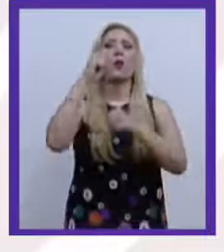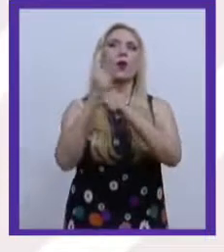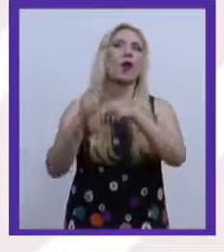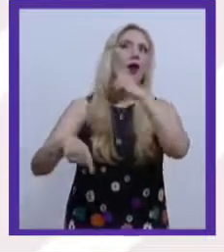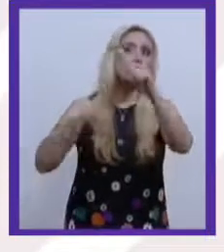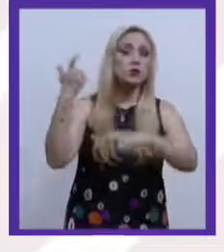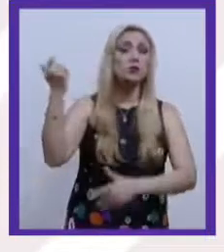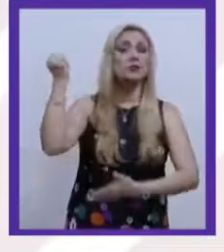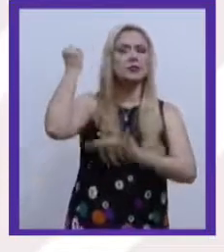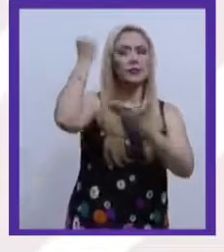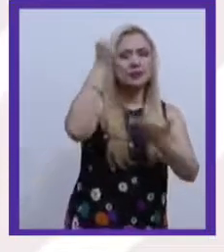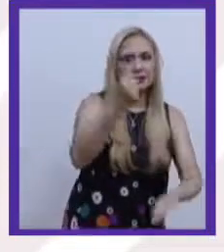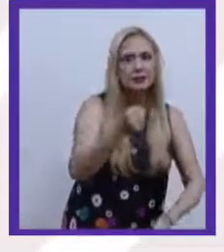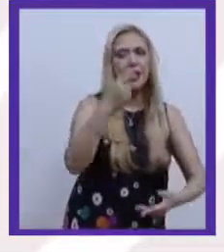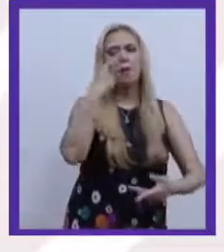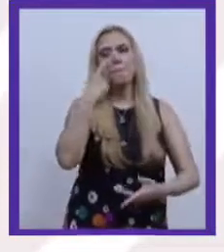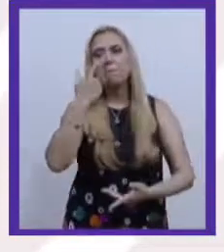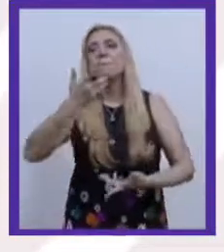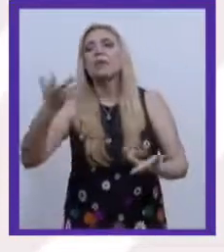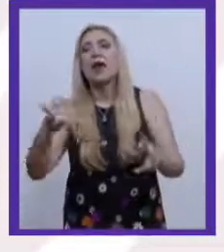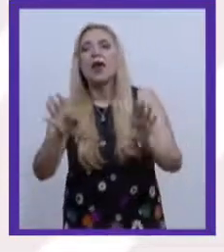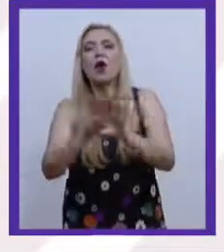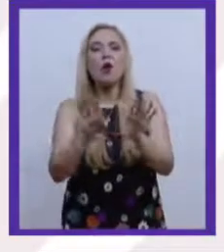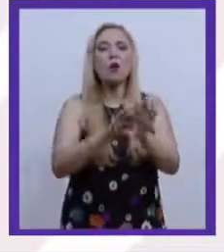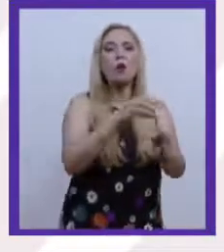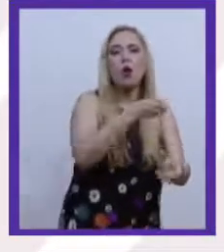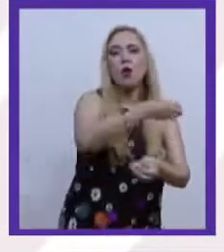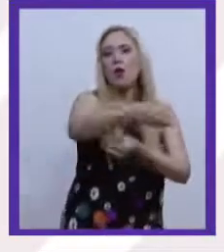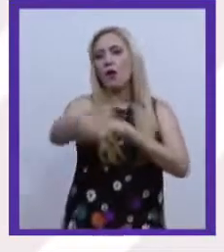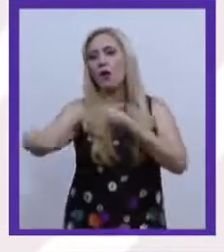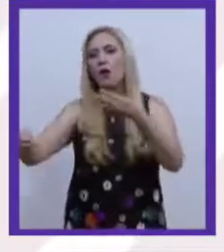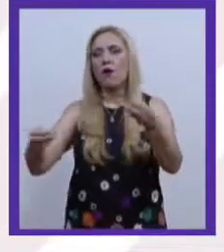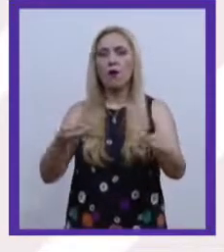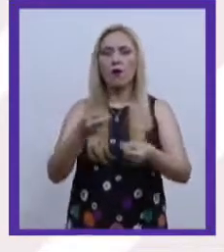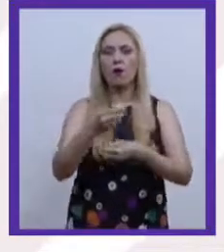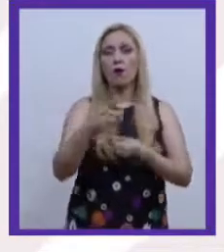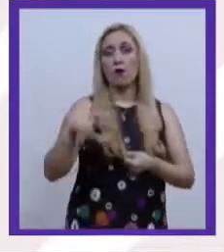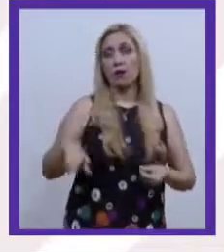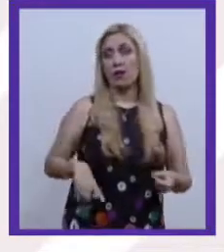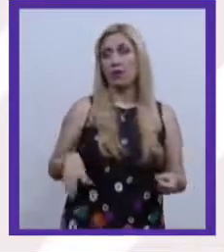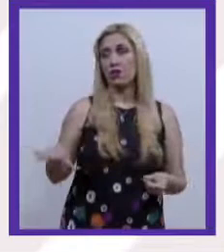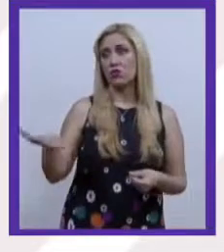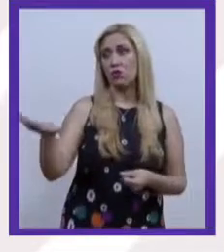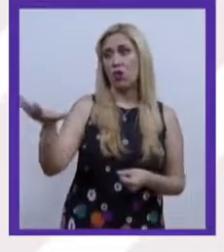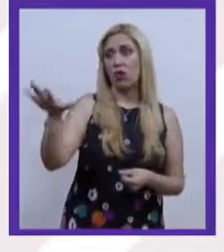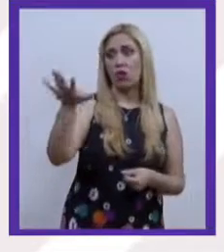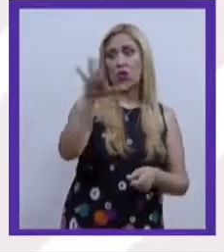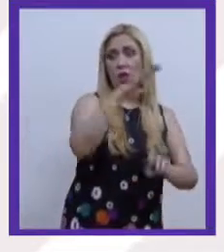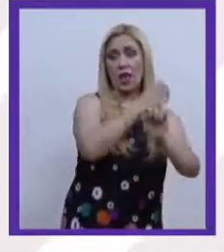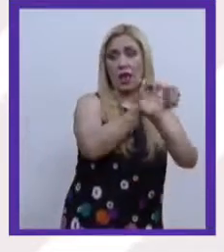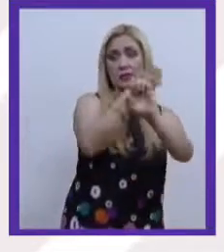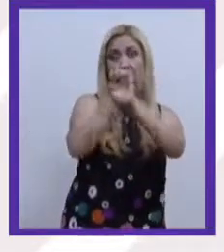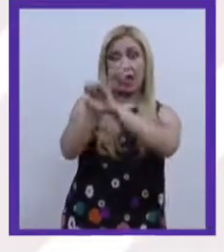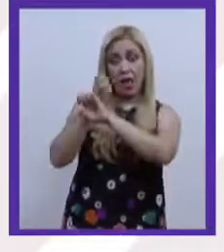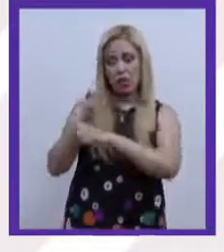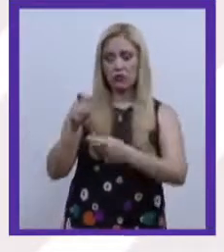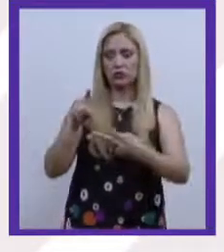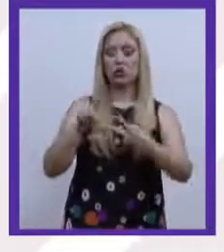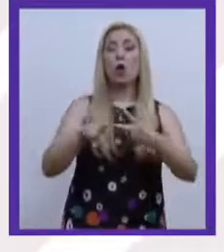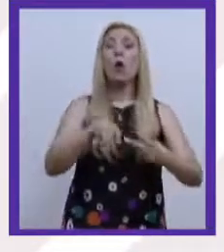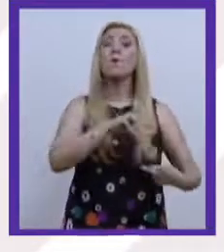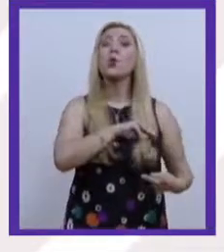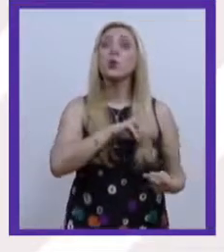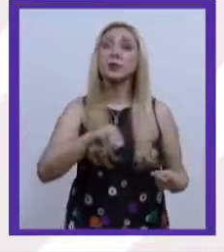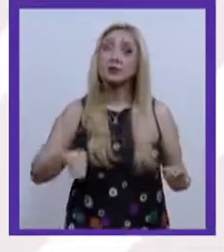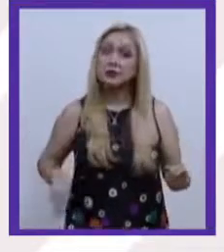una inversión en tal, después ver cómo haces un sistema donde estén todos los gobiernos locales, los gobiernos municipales que pueden